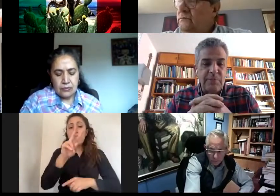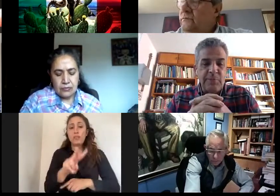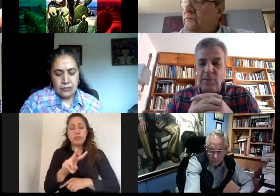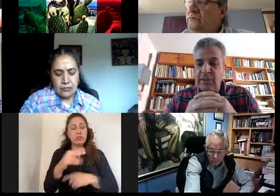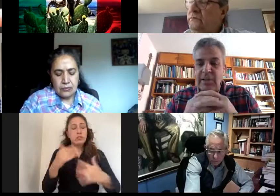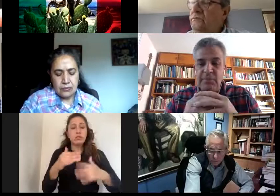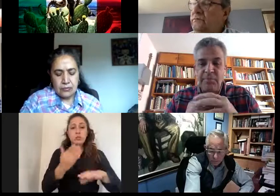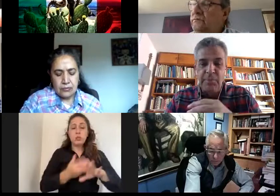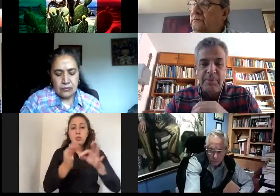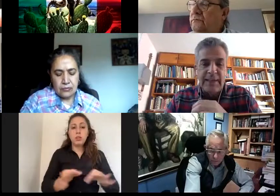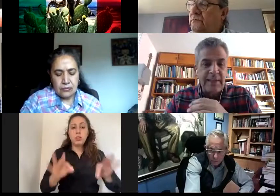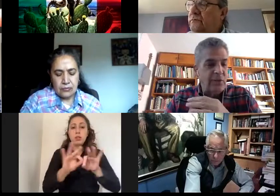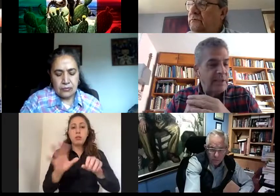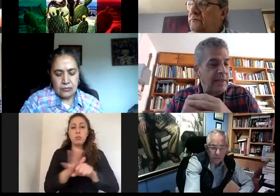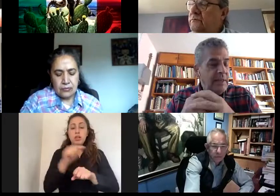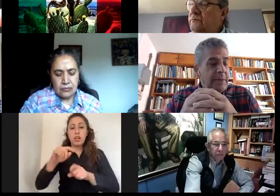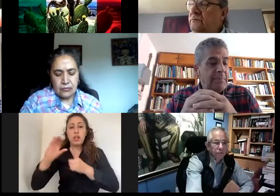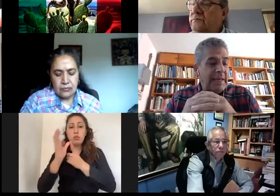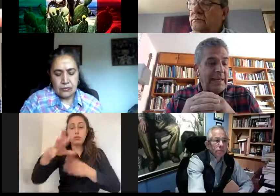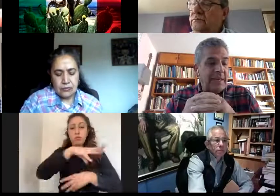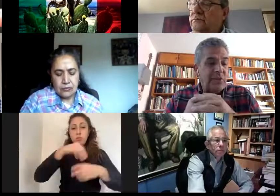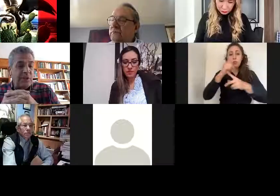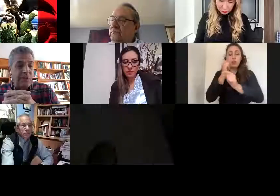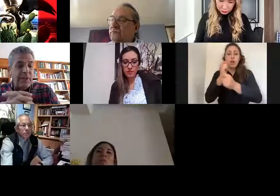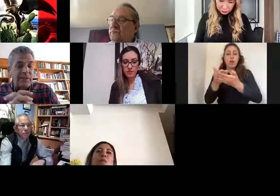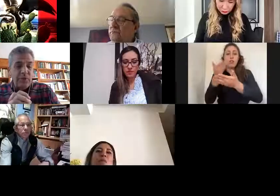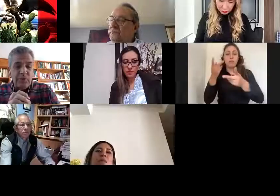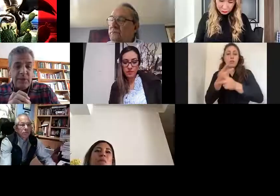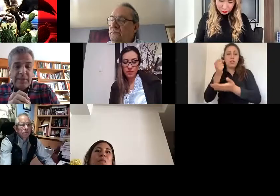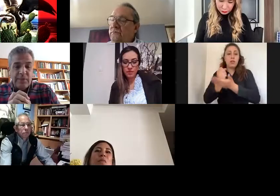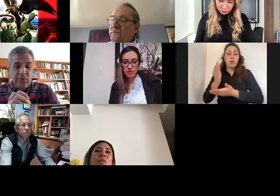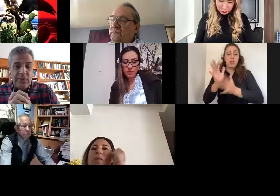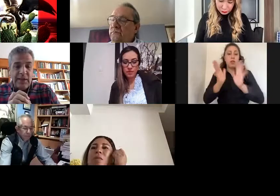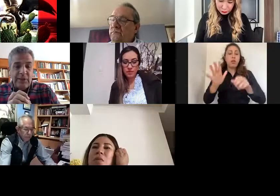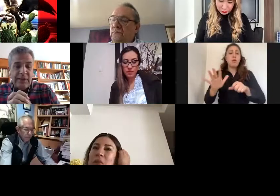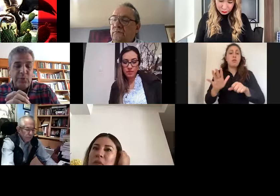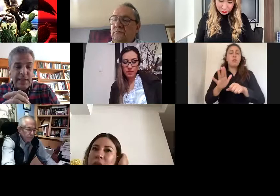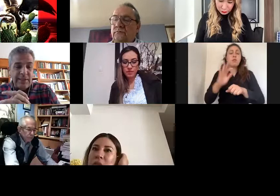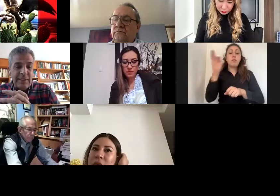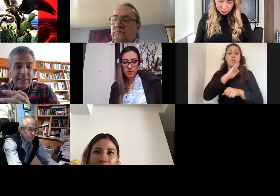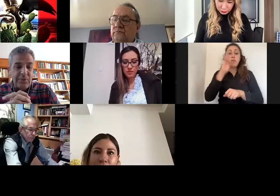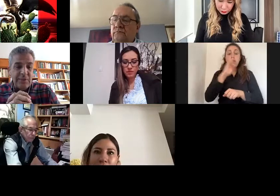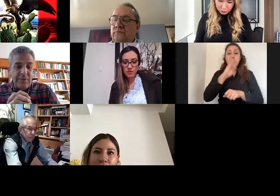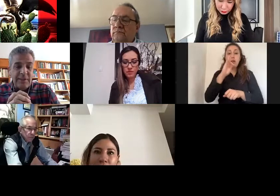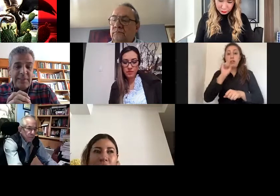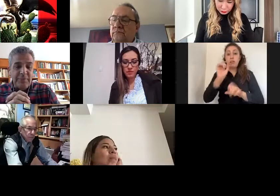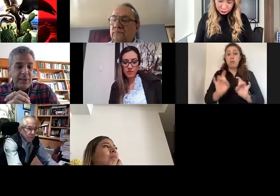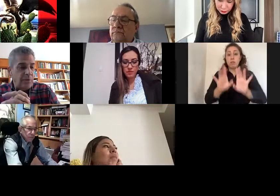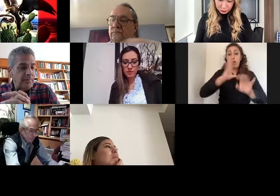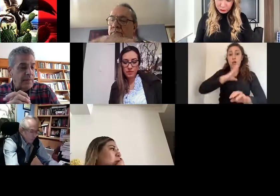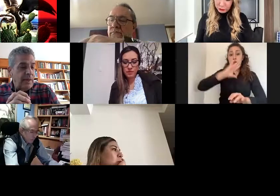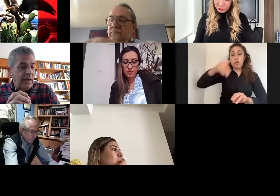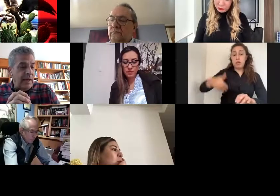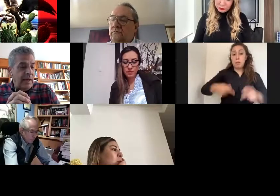por la Comisión de Movilidad en Contra, para que en caso de que hubiese en un accidente hubiese un